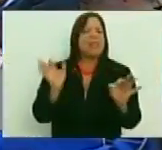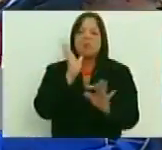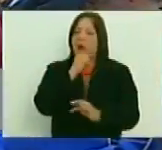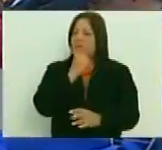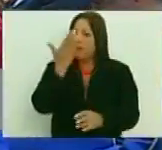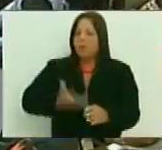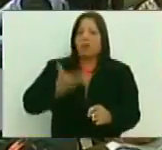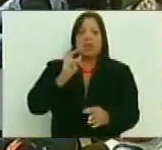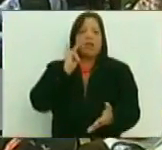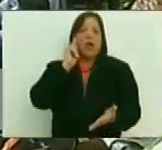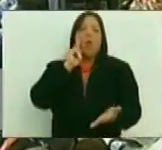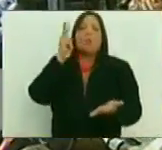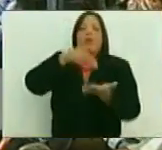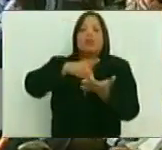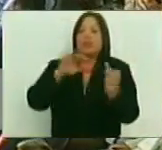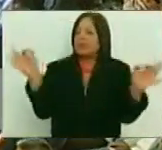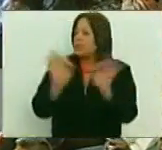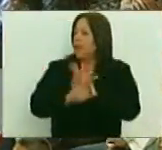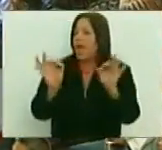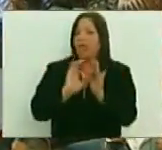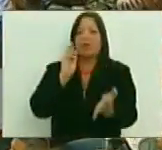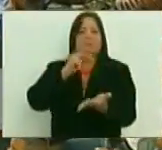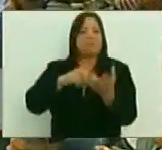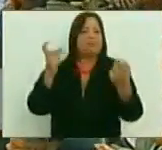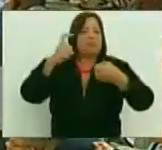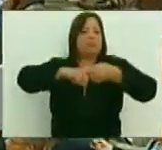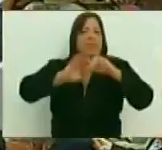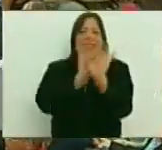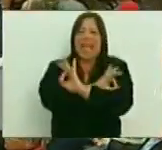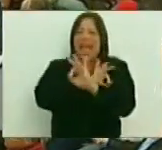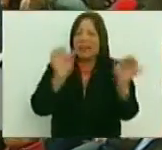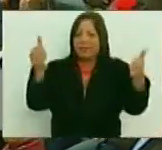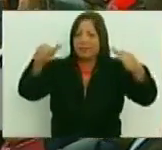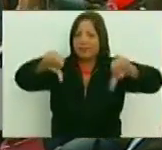protagonismo, de su figuración y participación.